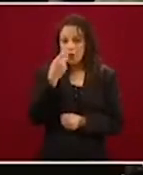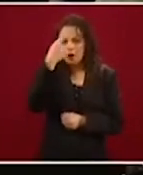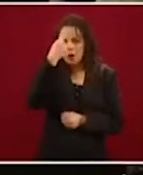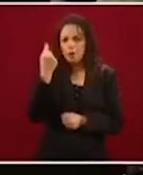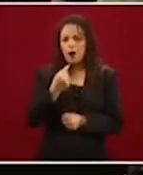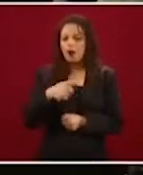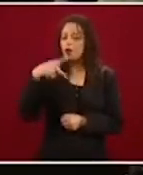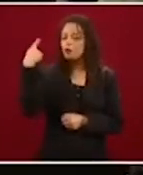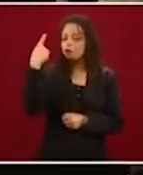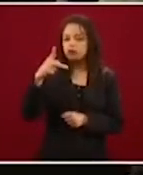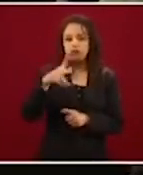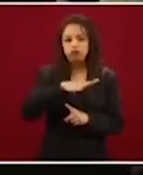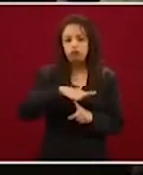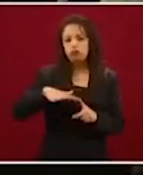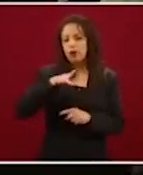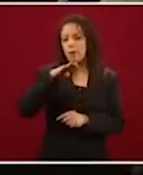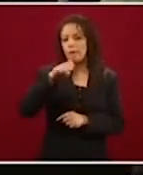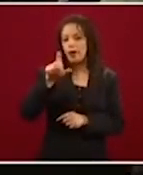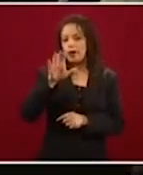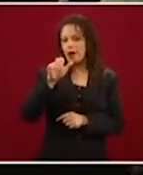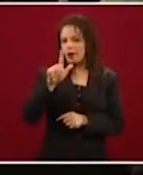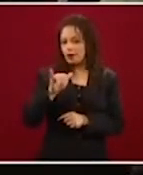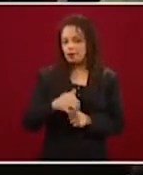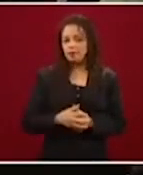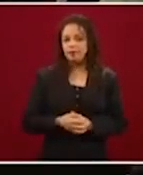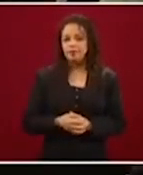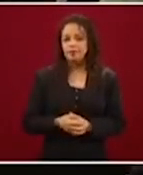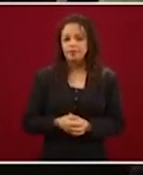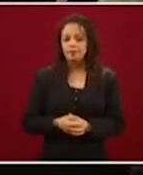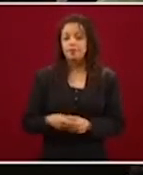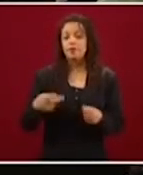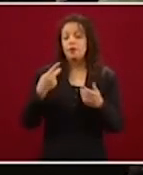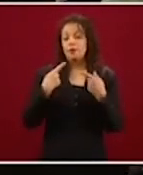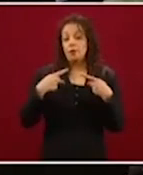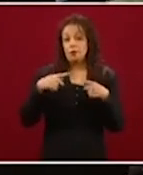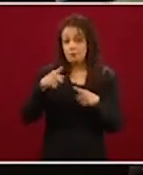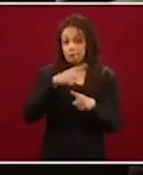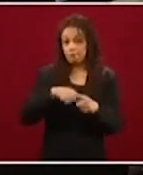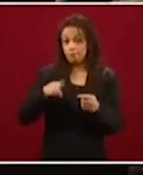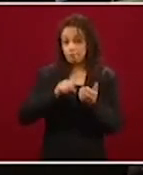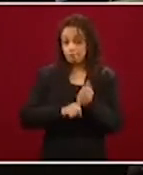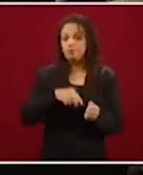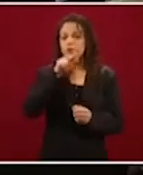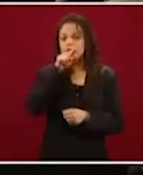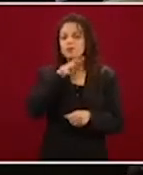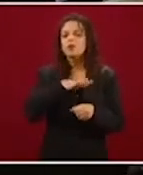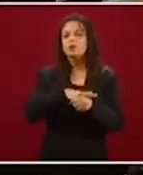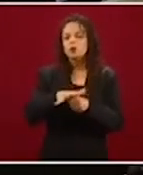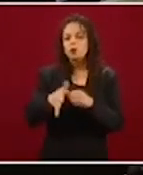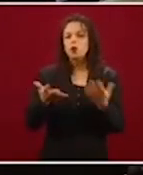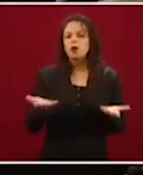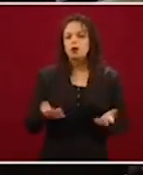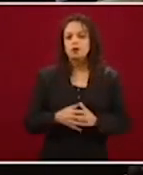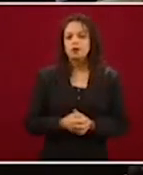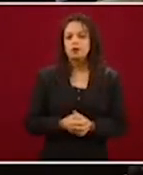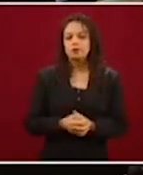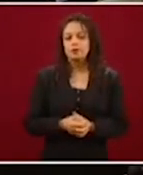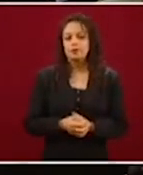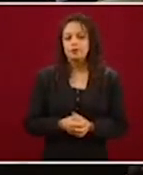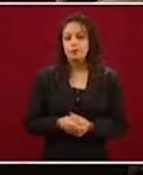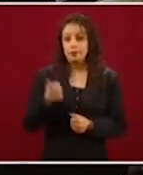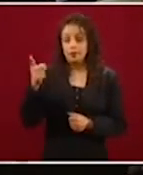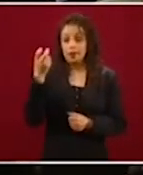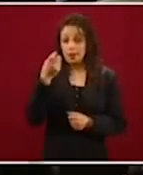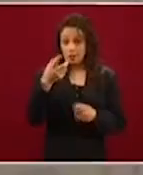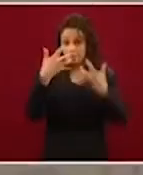texto es las preocupaciones que existen de la población un motivo de preocupación de la comunidad es que la operación de